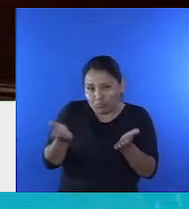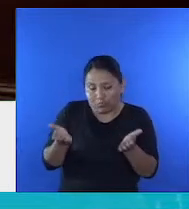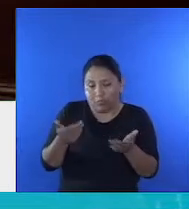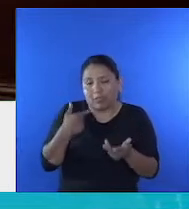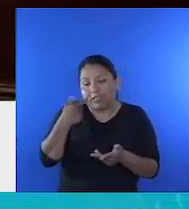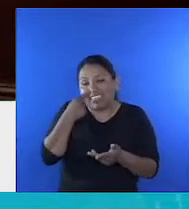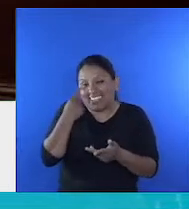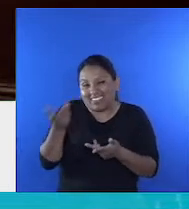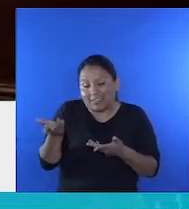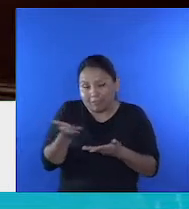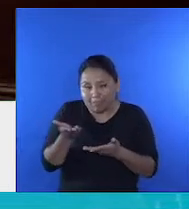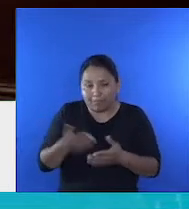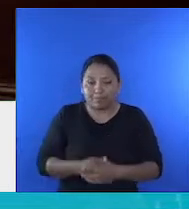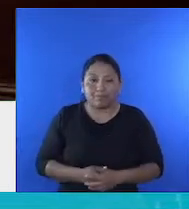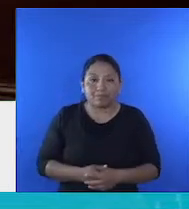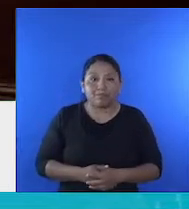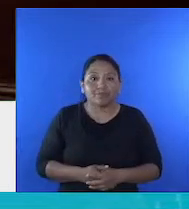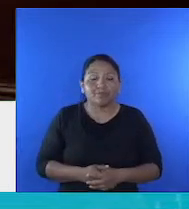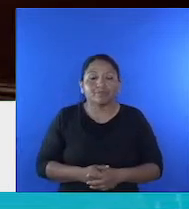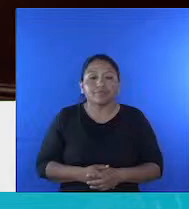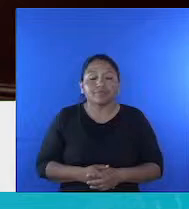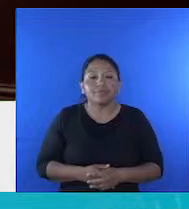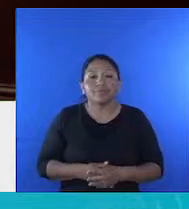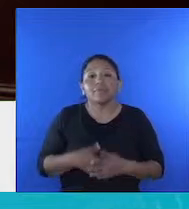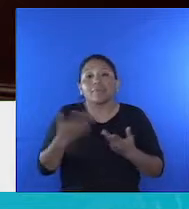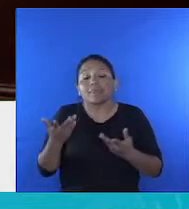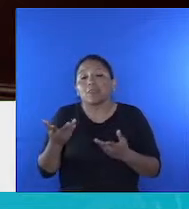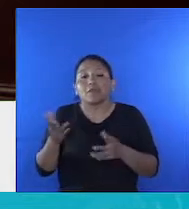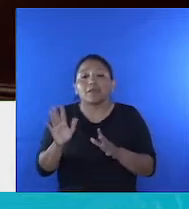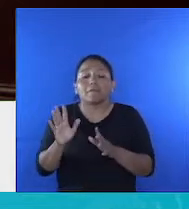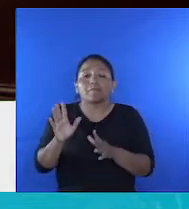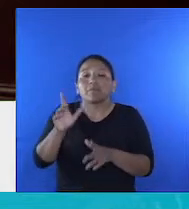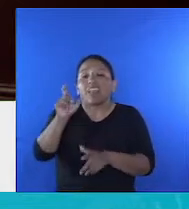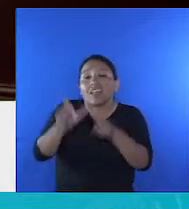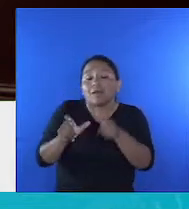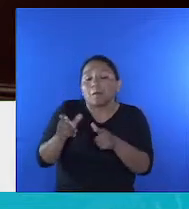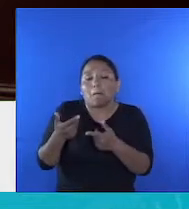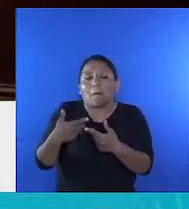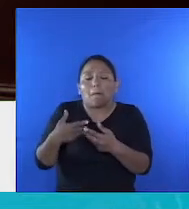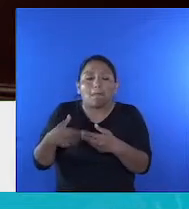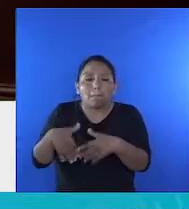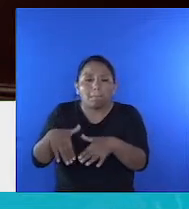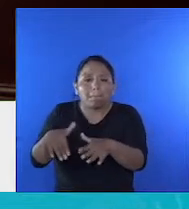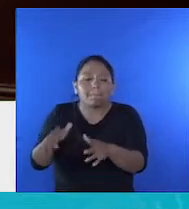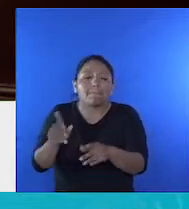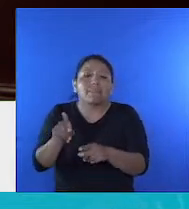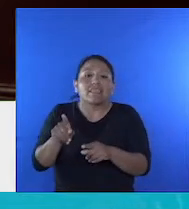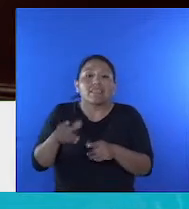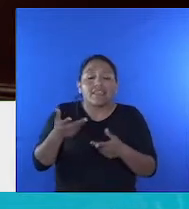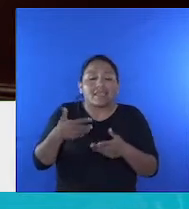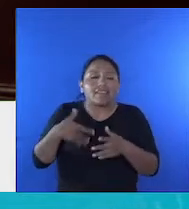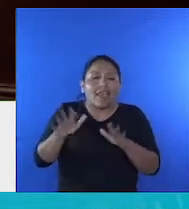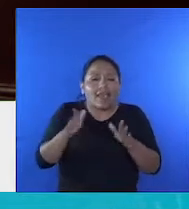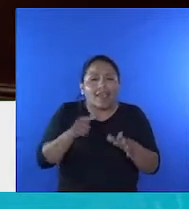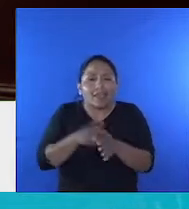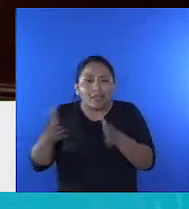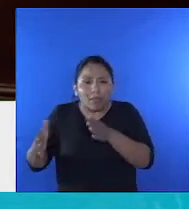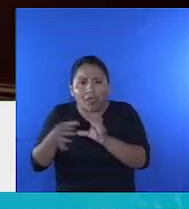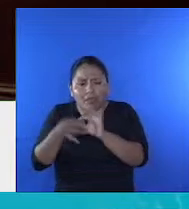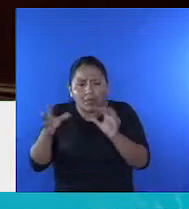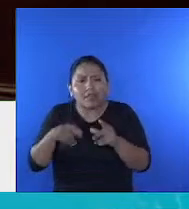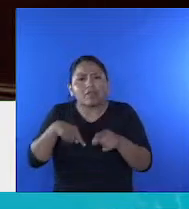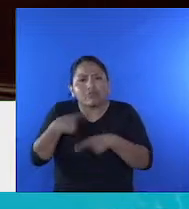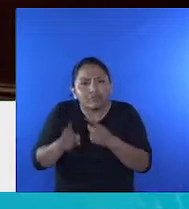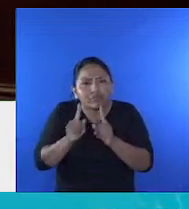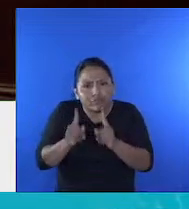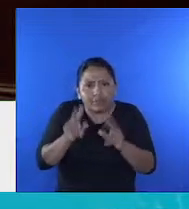lo podamos hacer. Entonces, había que deslegitimar. Y no solo eso, sino que ya bien entrada la democracia seguían